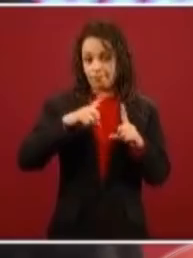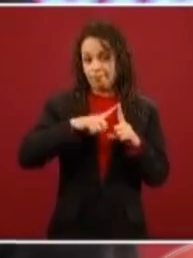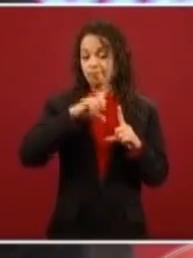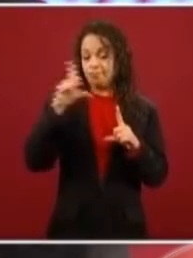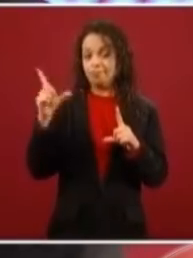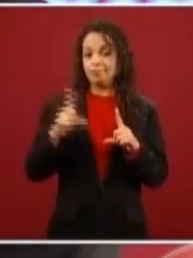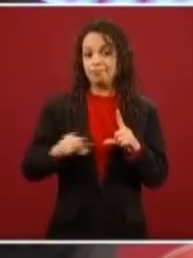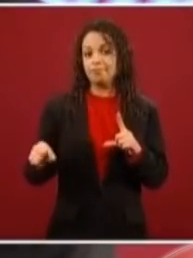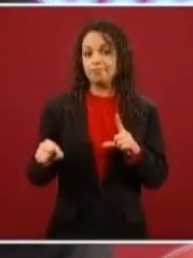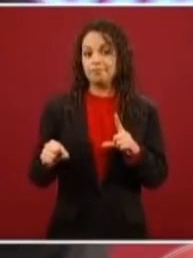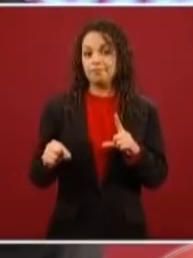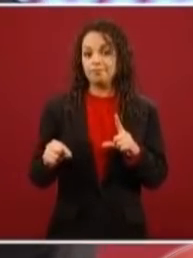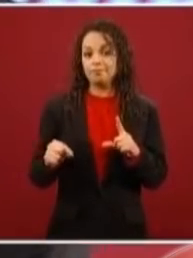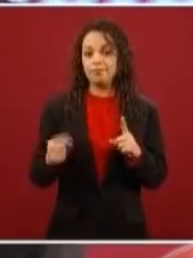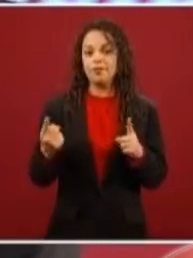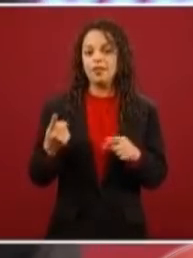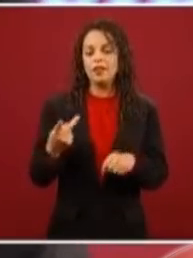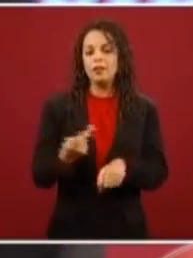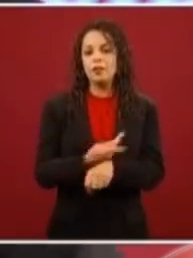se